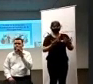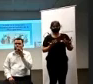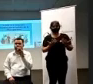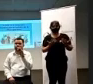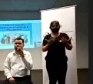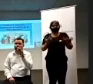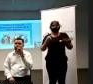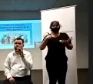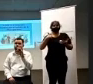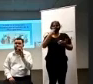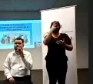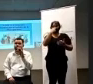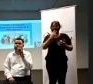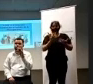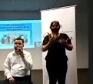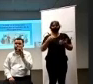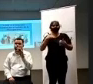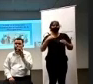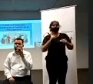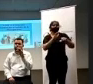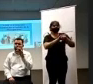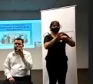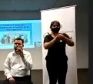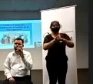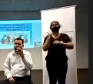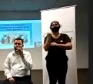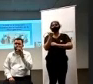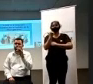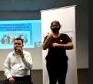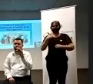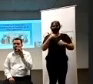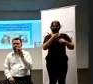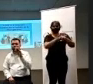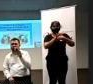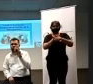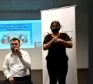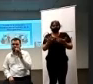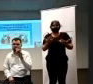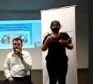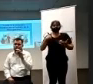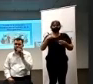podemos tener contacto con otras personas para que nos ayuden a hacer nuestra tarea.